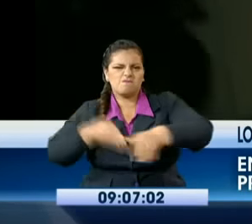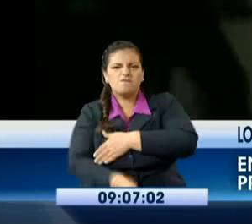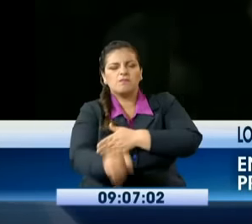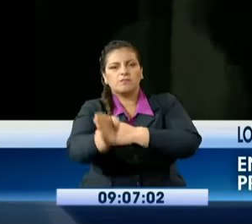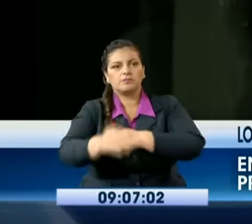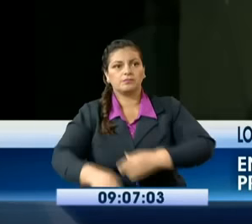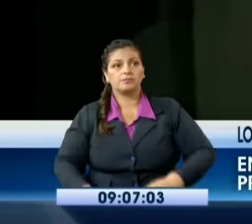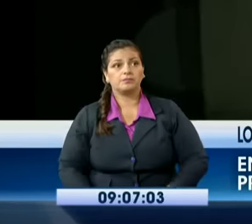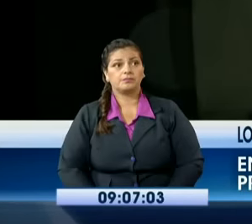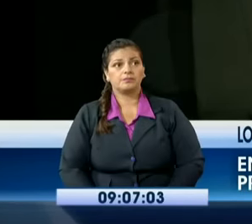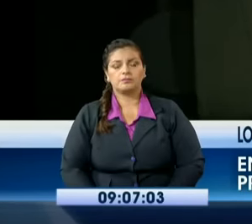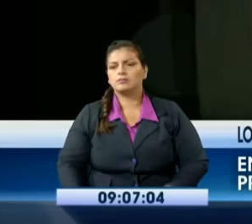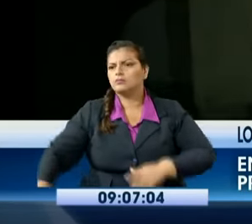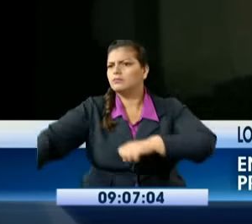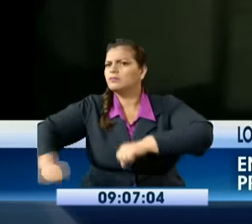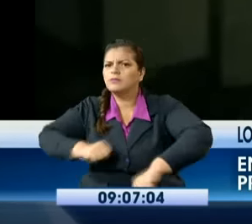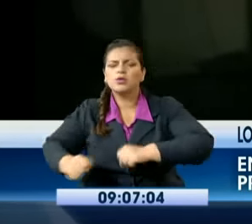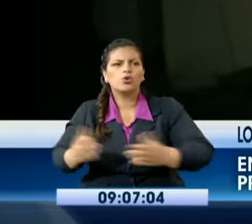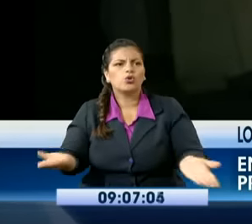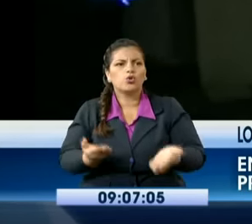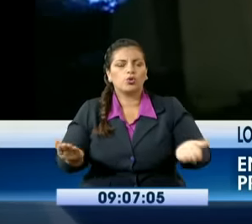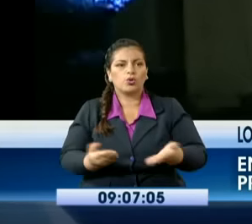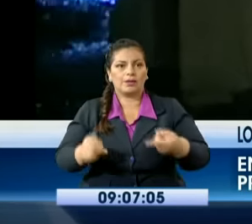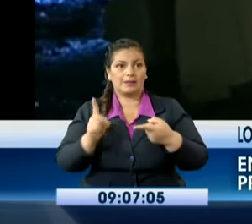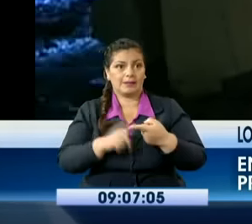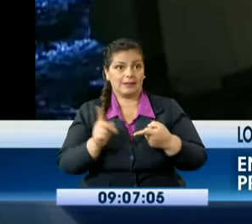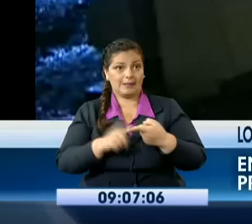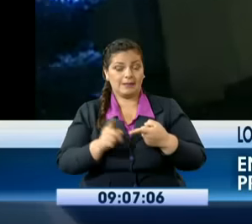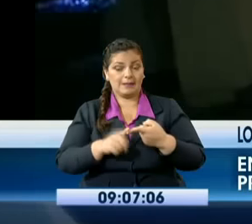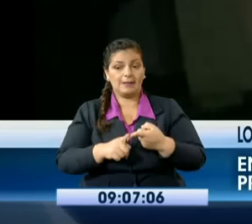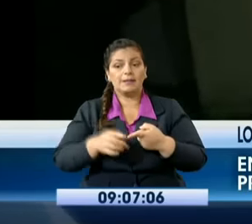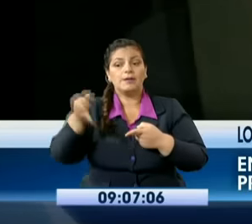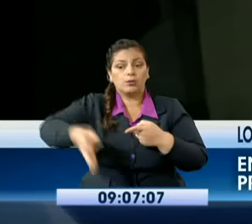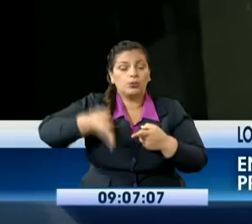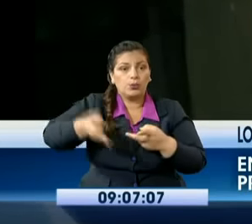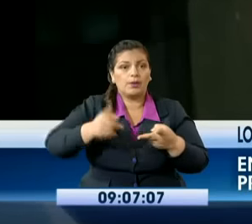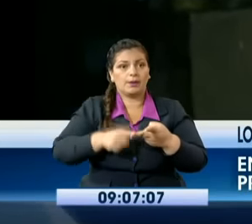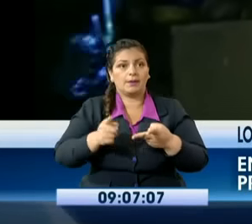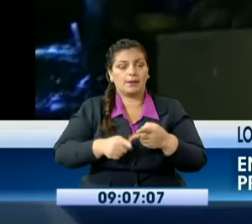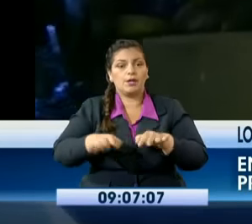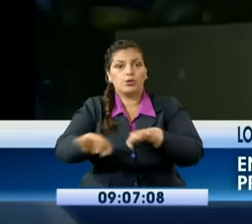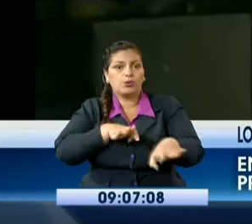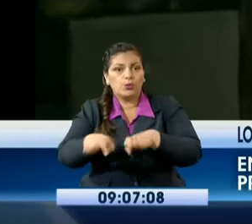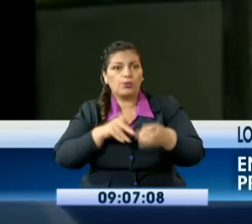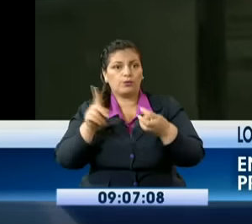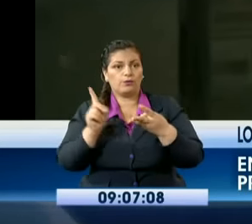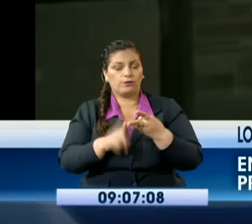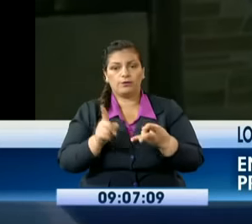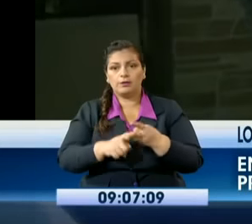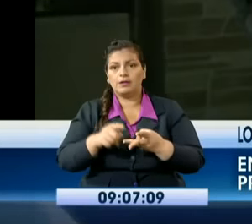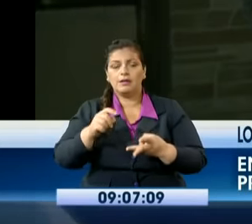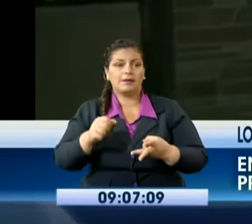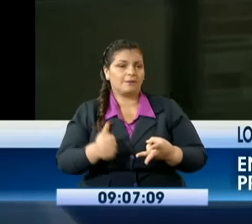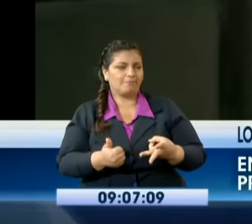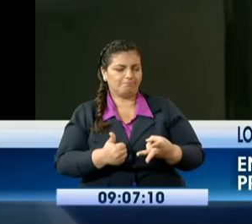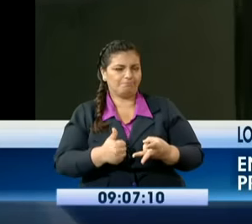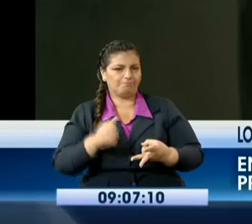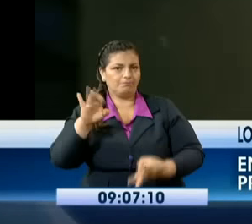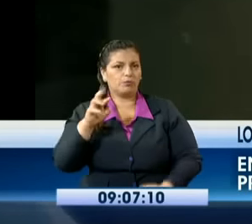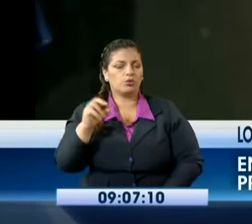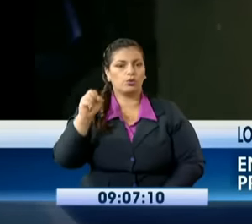Los operativos se realizaron en La Troncal, provincia del Cañar, en el Cantón Durán y en El Triunfo, provincia del Guayas. Los aprehendidos fueron trasladados ante las